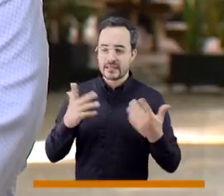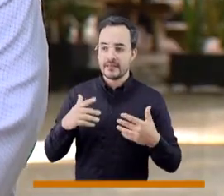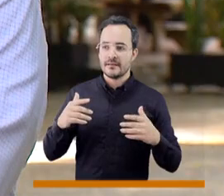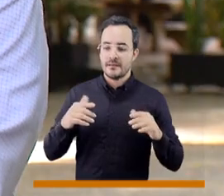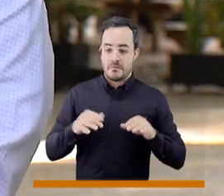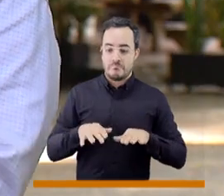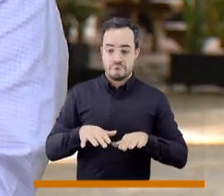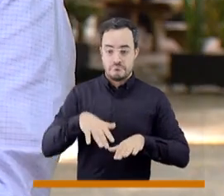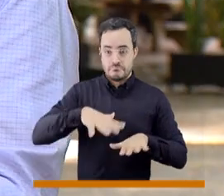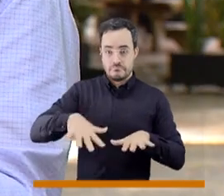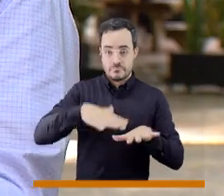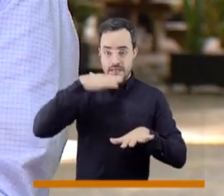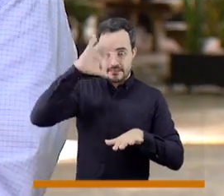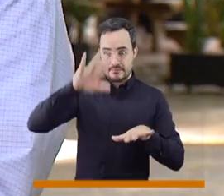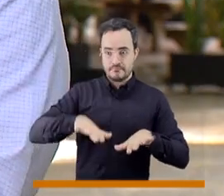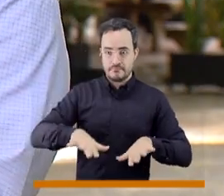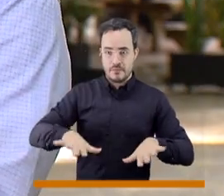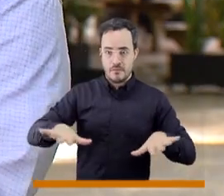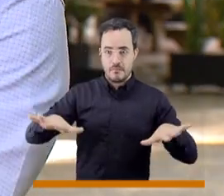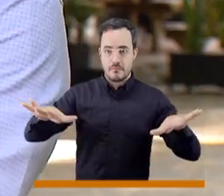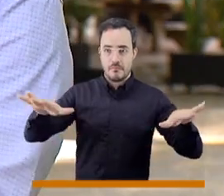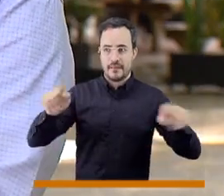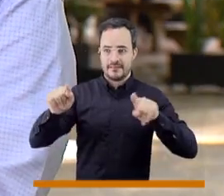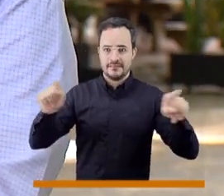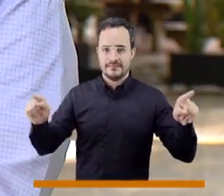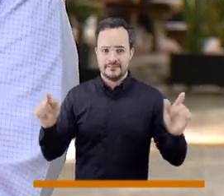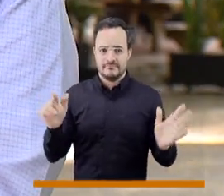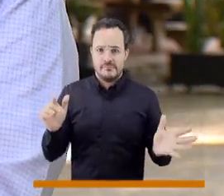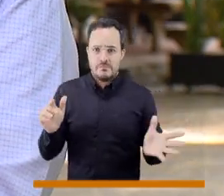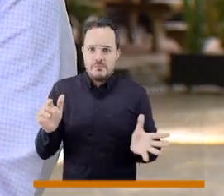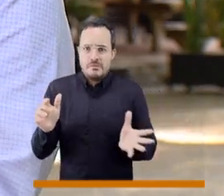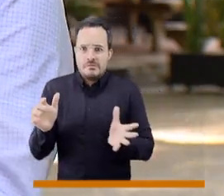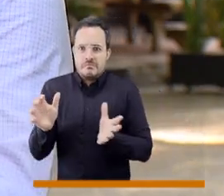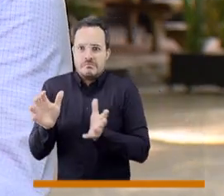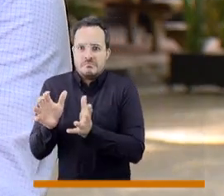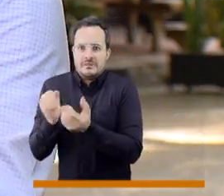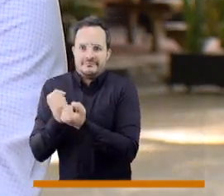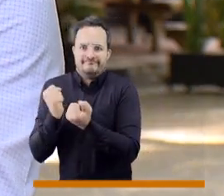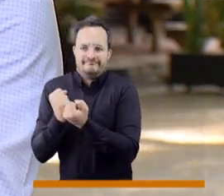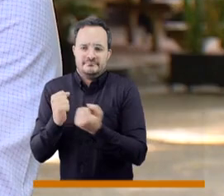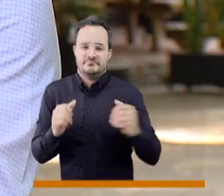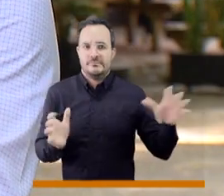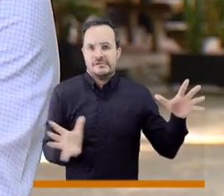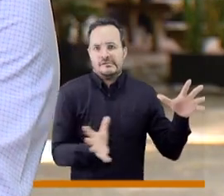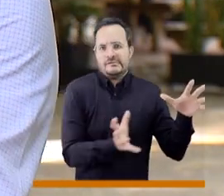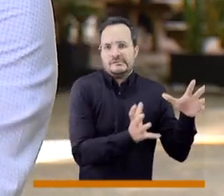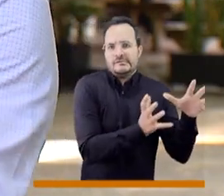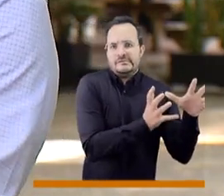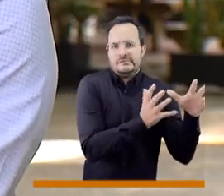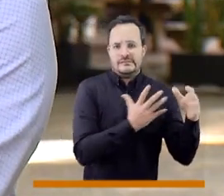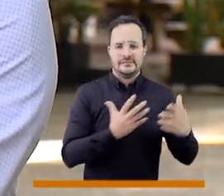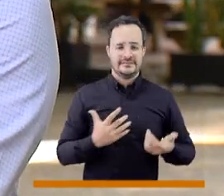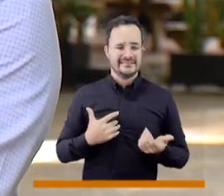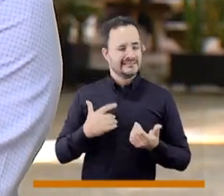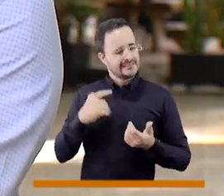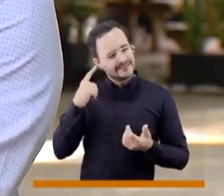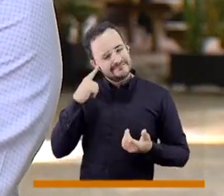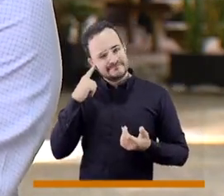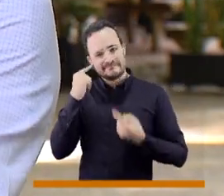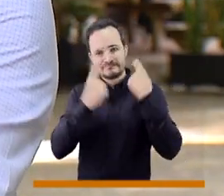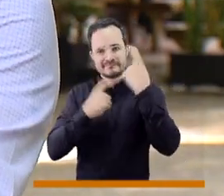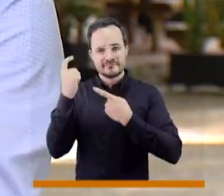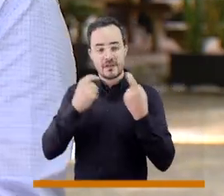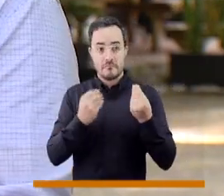las laderas. Y creo que nosotros, y una de las propuestas de mi debate fue, nosotros tenemos que redistribuir bien